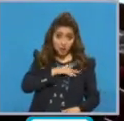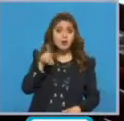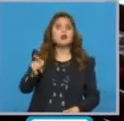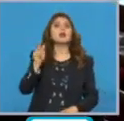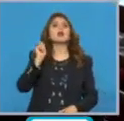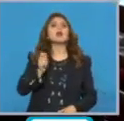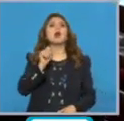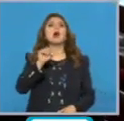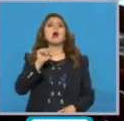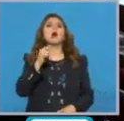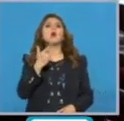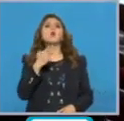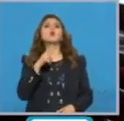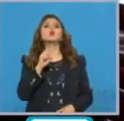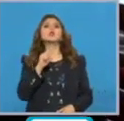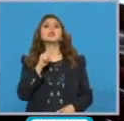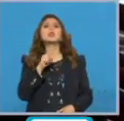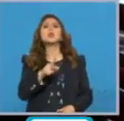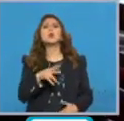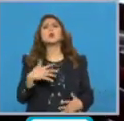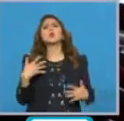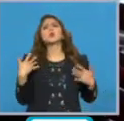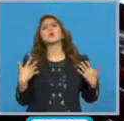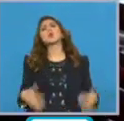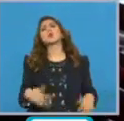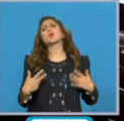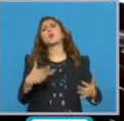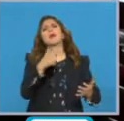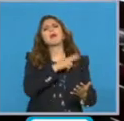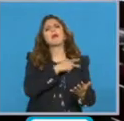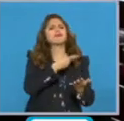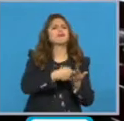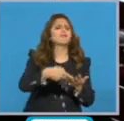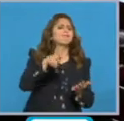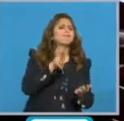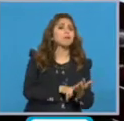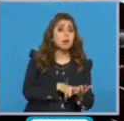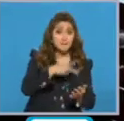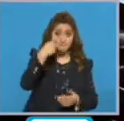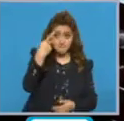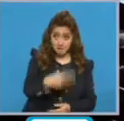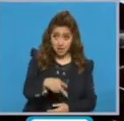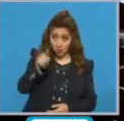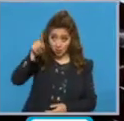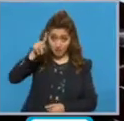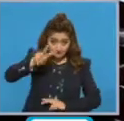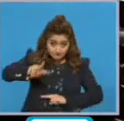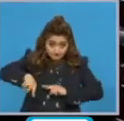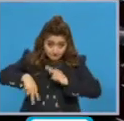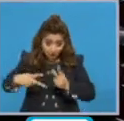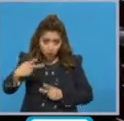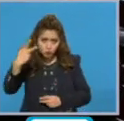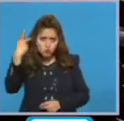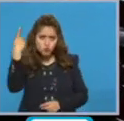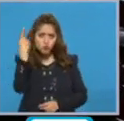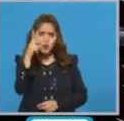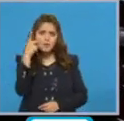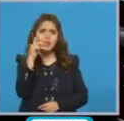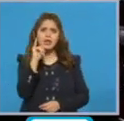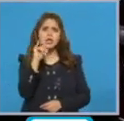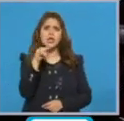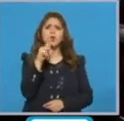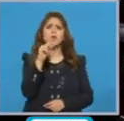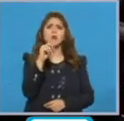Iturbide era visto como un héroe. Entonces, al enterarse las monjas que iban a llegar a Puebla, Iturbide